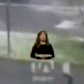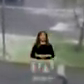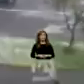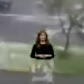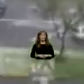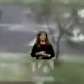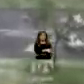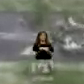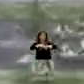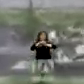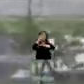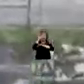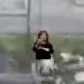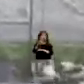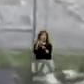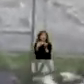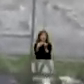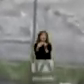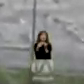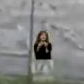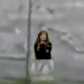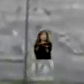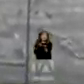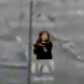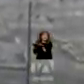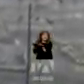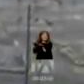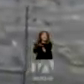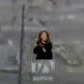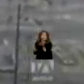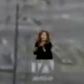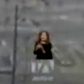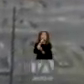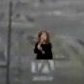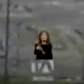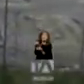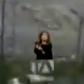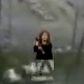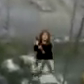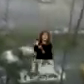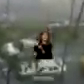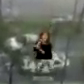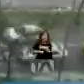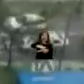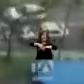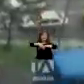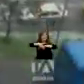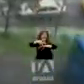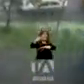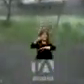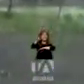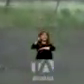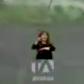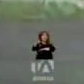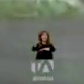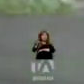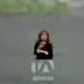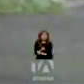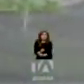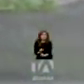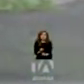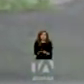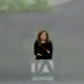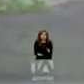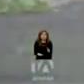Las calles del sur de la capital lucían cubiertas de granizo. Transitar por la avenida Rodrigo de Chávez era casi